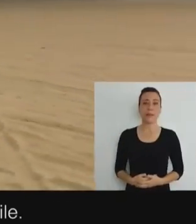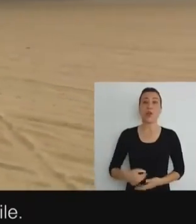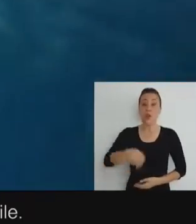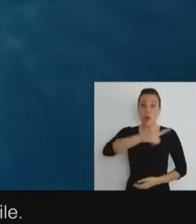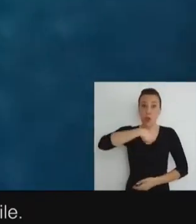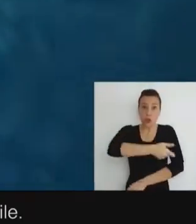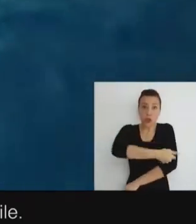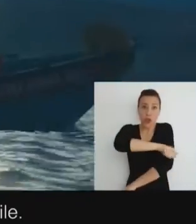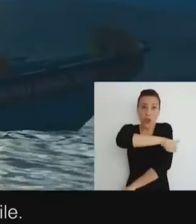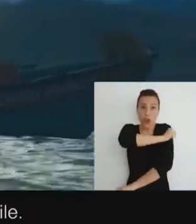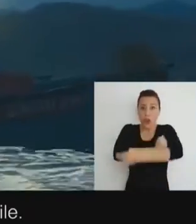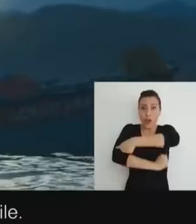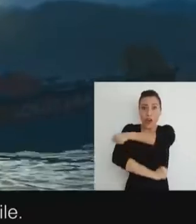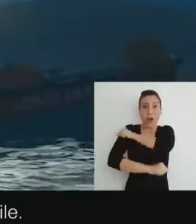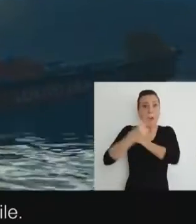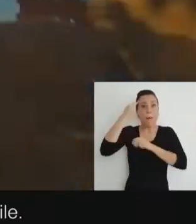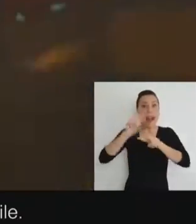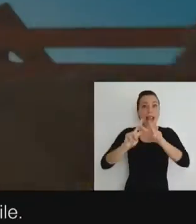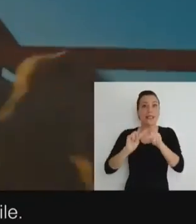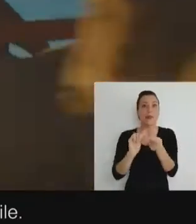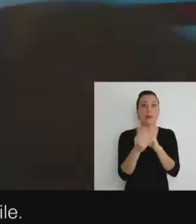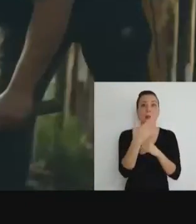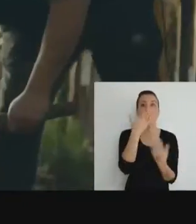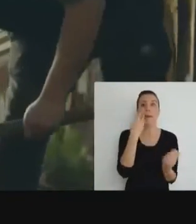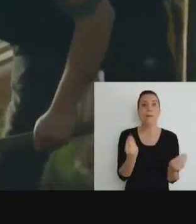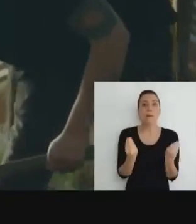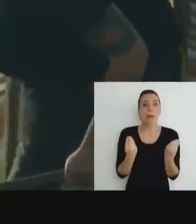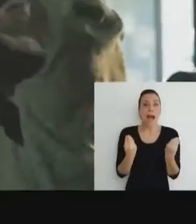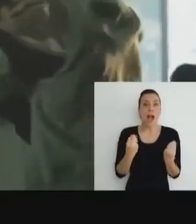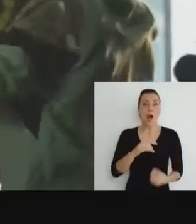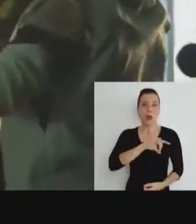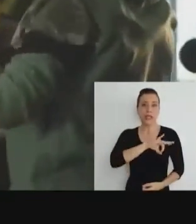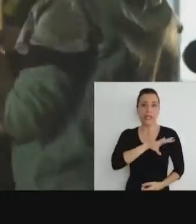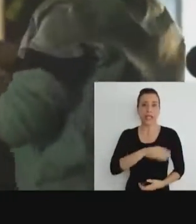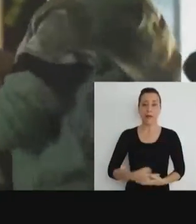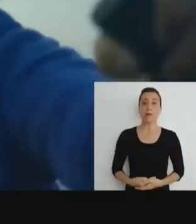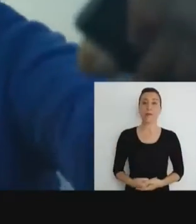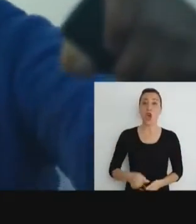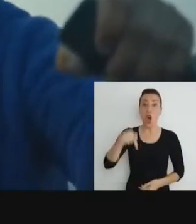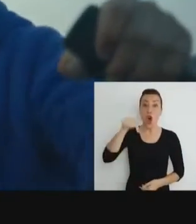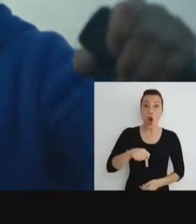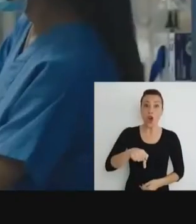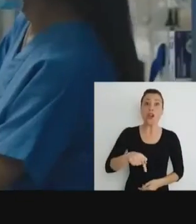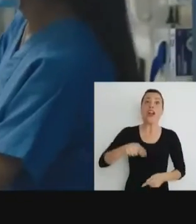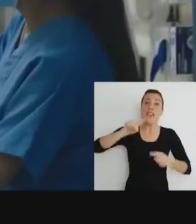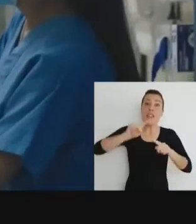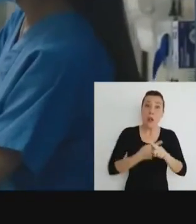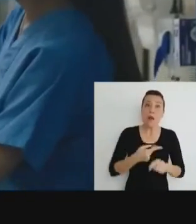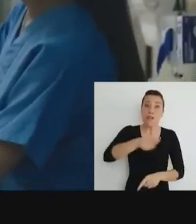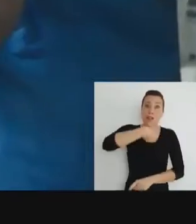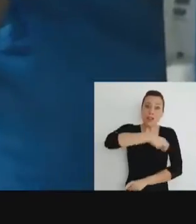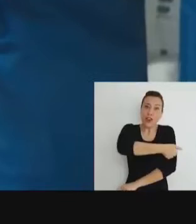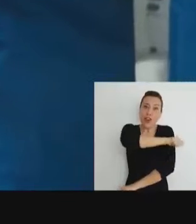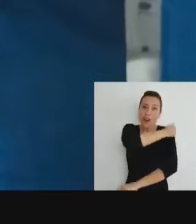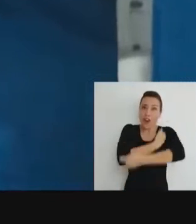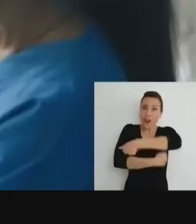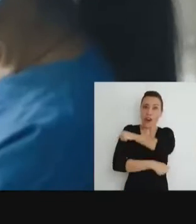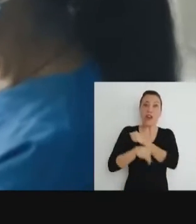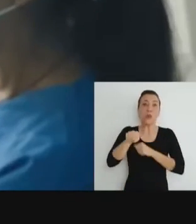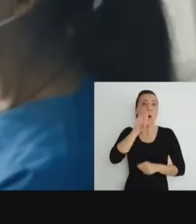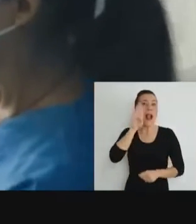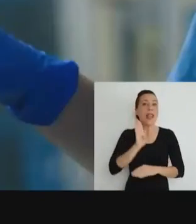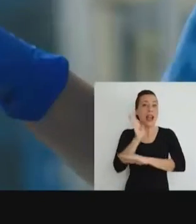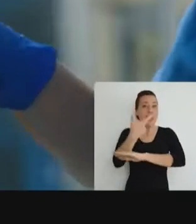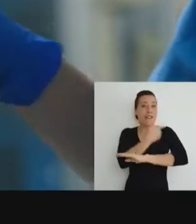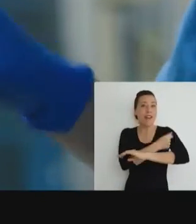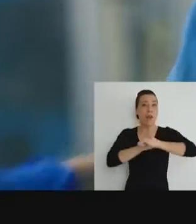Nos arremangamos para construir un mejor Chile. Hoy nos arremangamos nuevamente. Ponte al día. Vacúnate